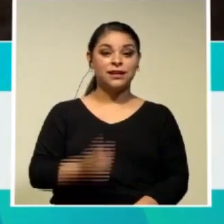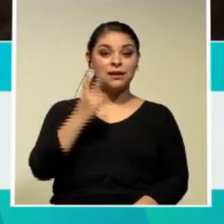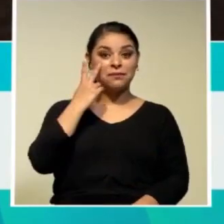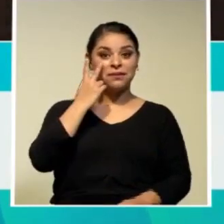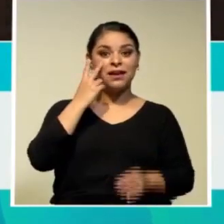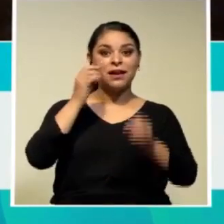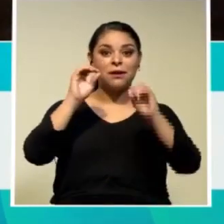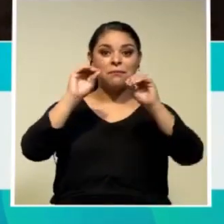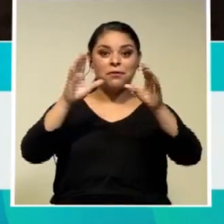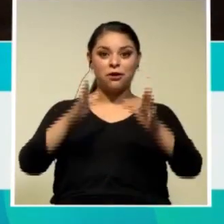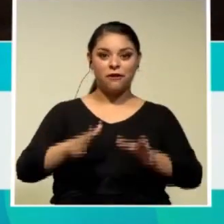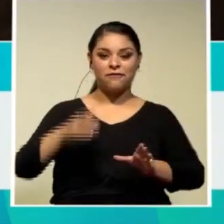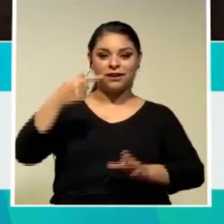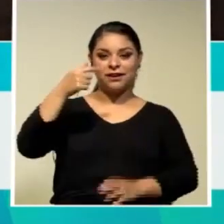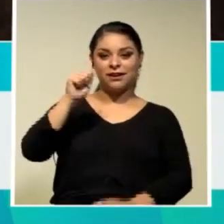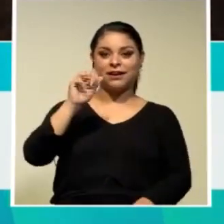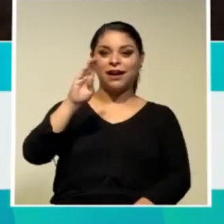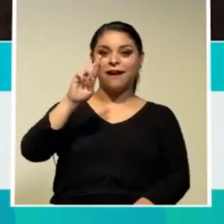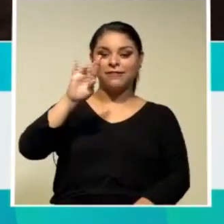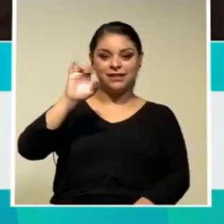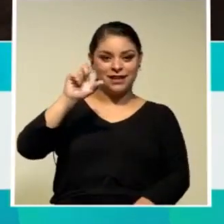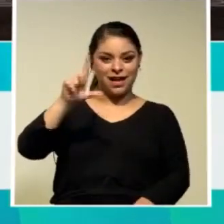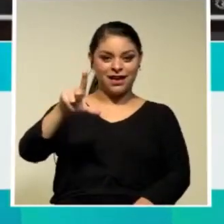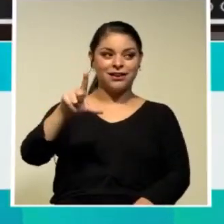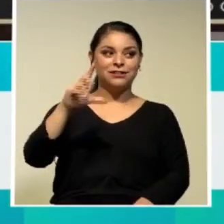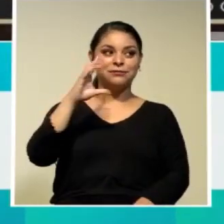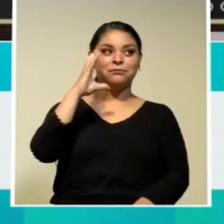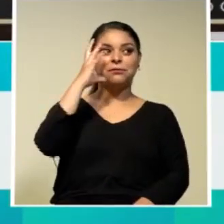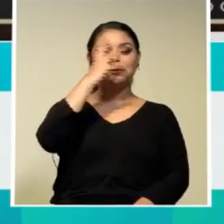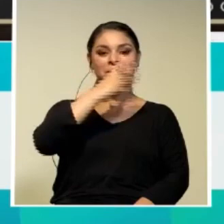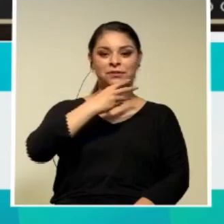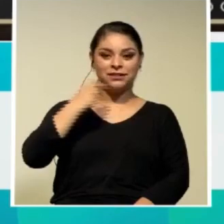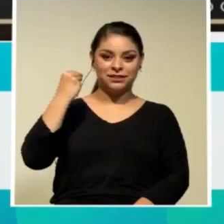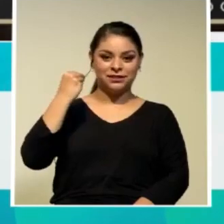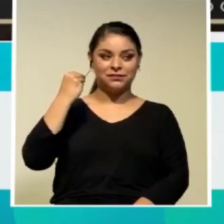¡Profe! ¡Profe Gabriel! ¡Qué lindo! ¡Hola, hola!